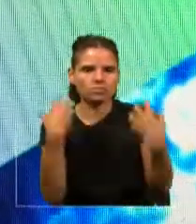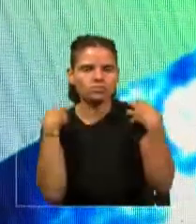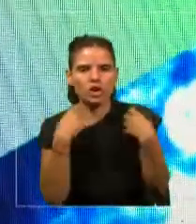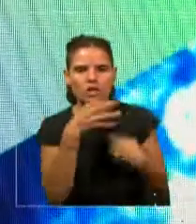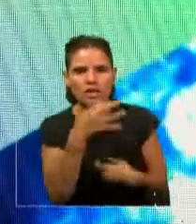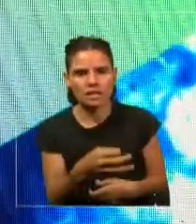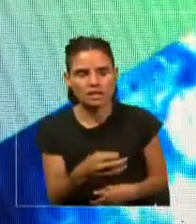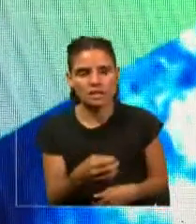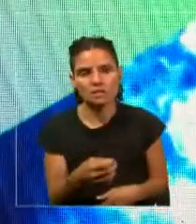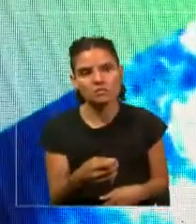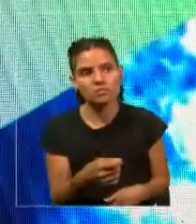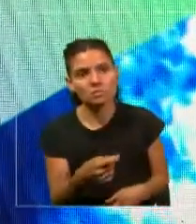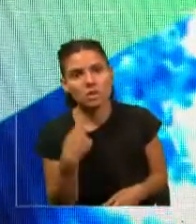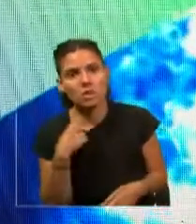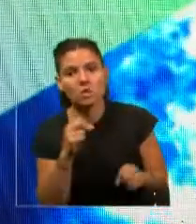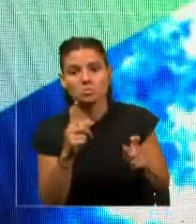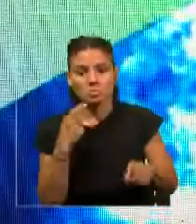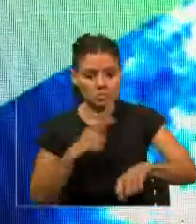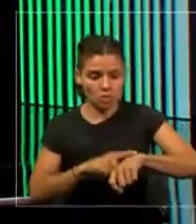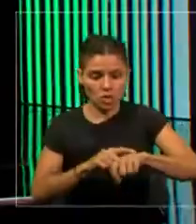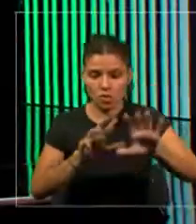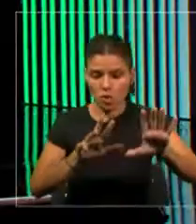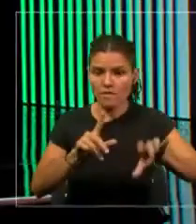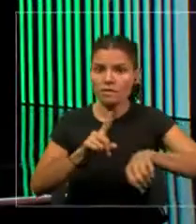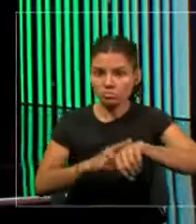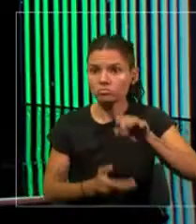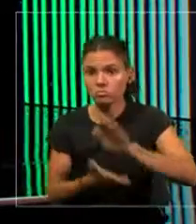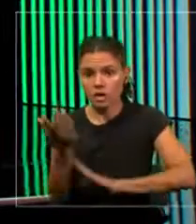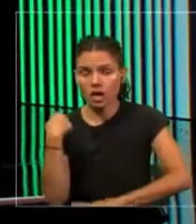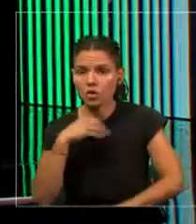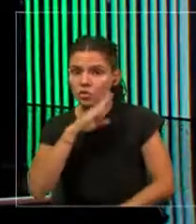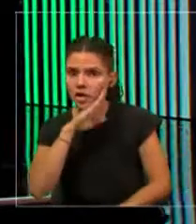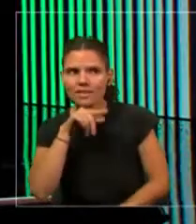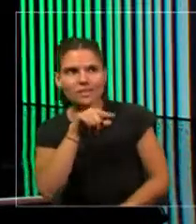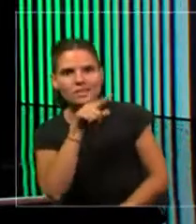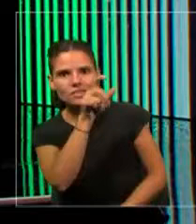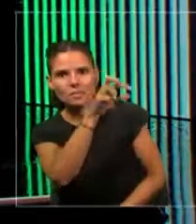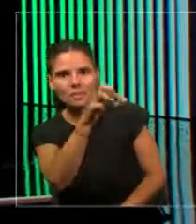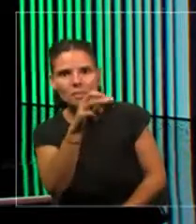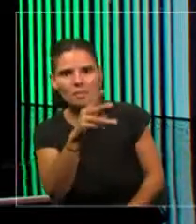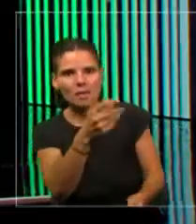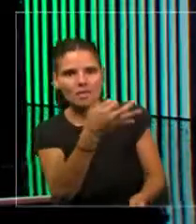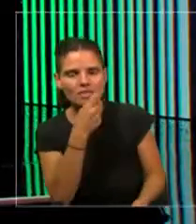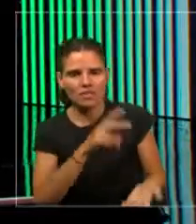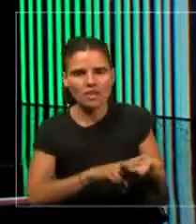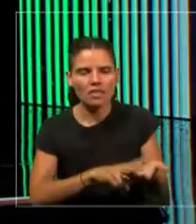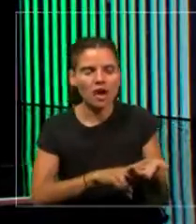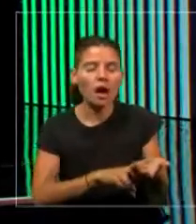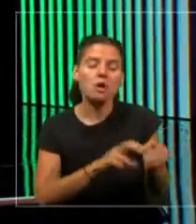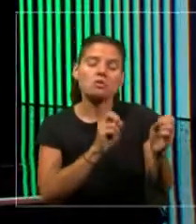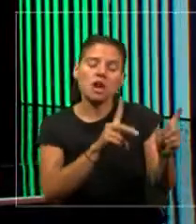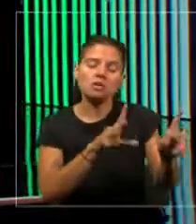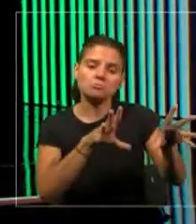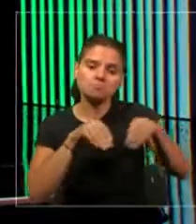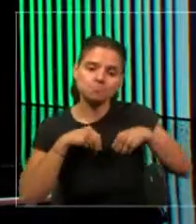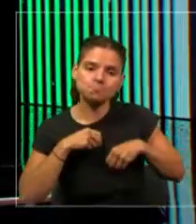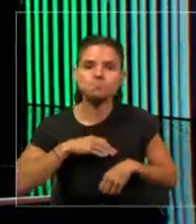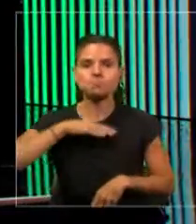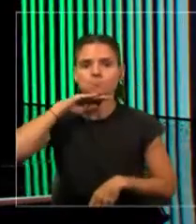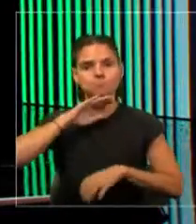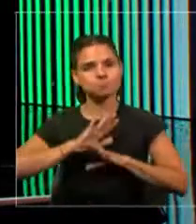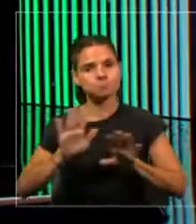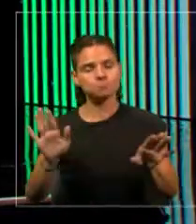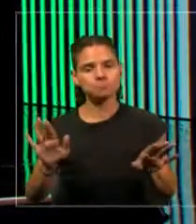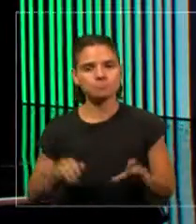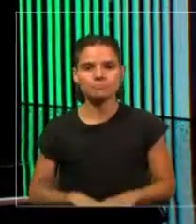las 9, es tiempo de ir a acostarte. Y en función de esa verdad enunciada, nos conformamos. En